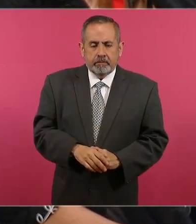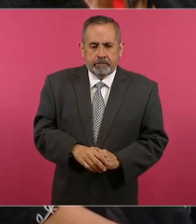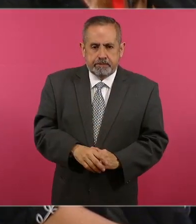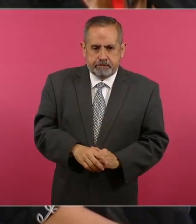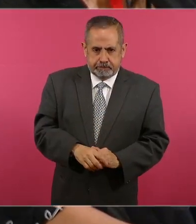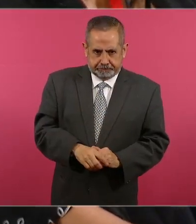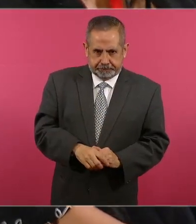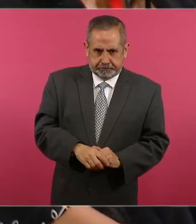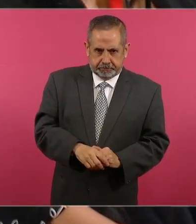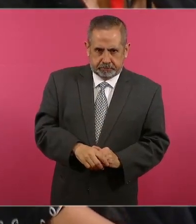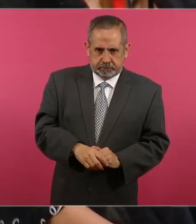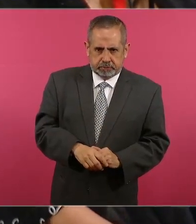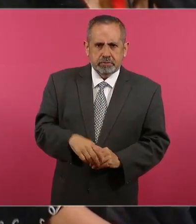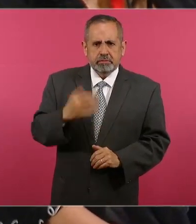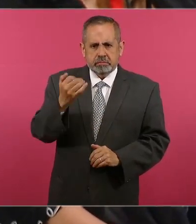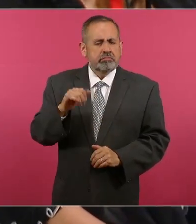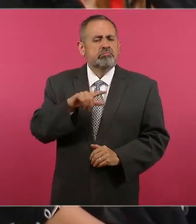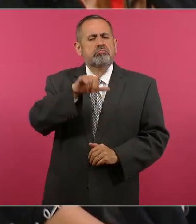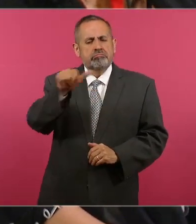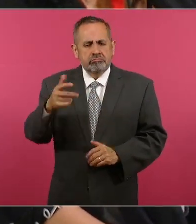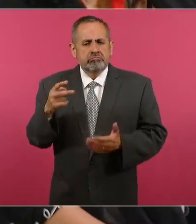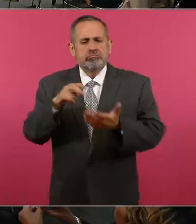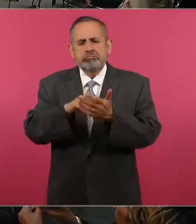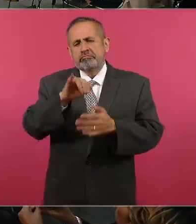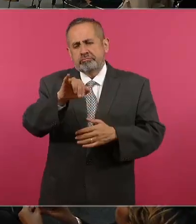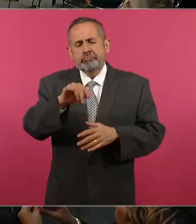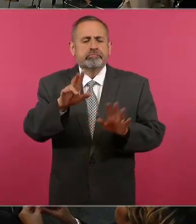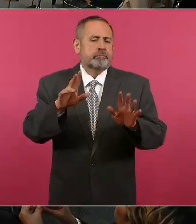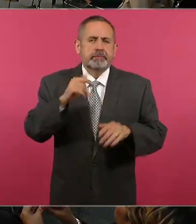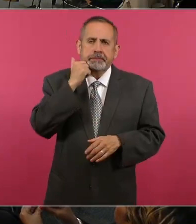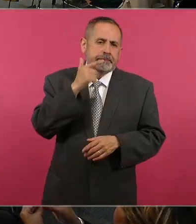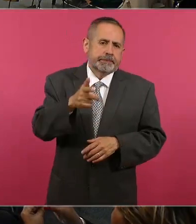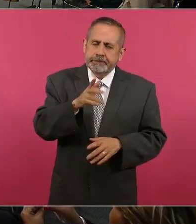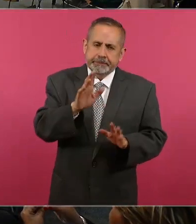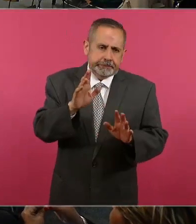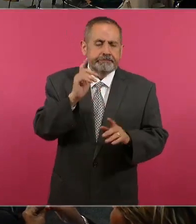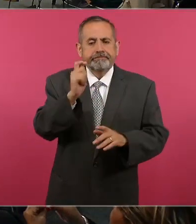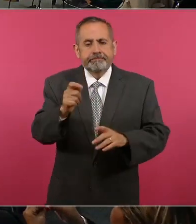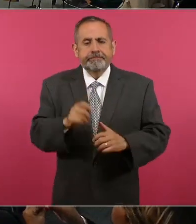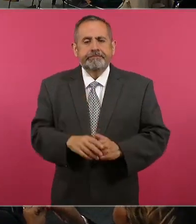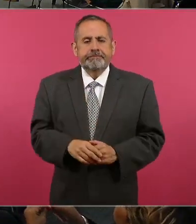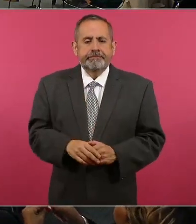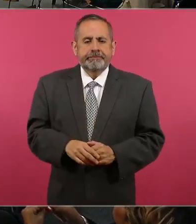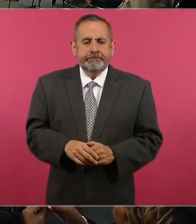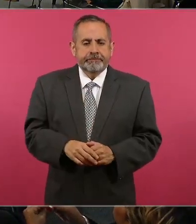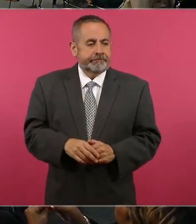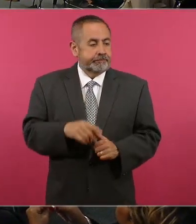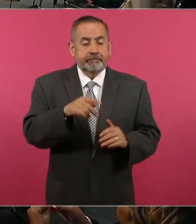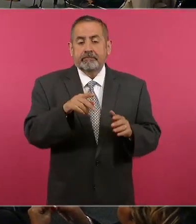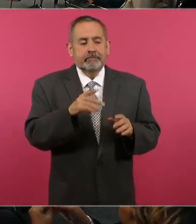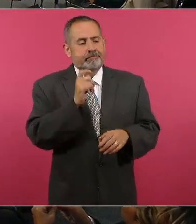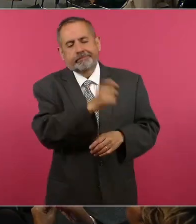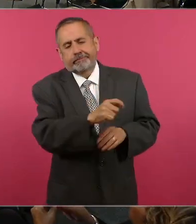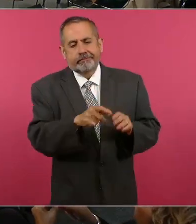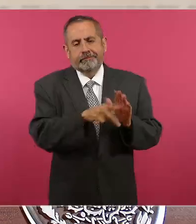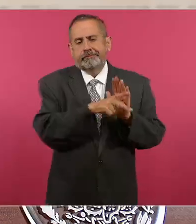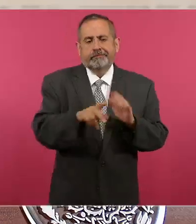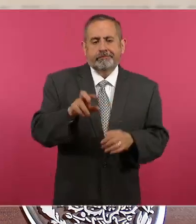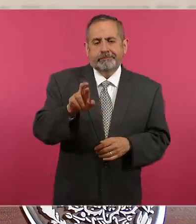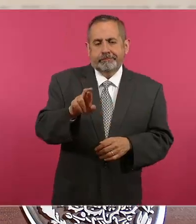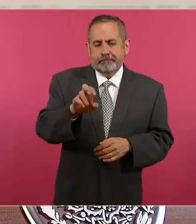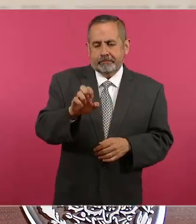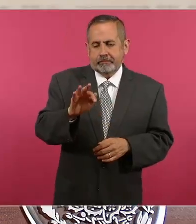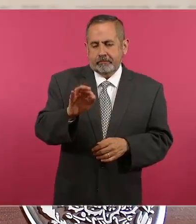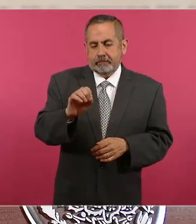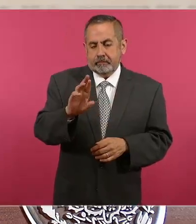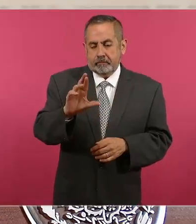¿Se podría reagendar? Sí, lo vamos a hacer después, sí. Lo que no quiero, ya ven cómo está el Reforma.